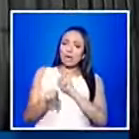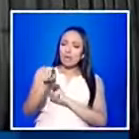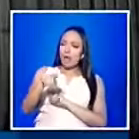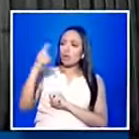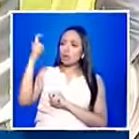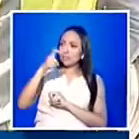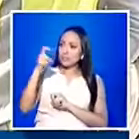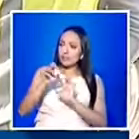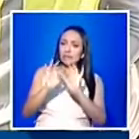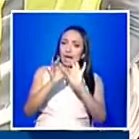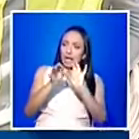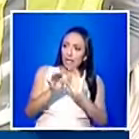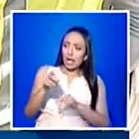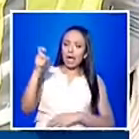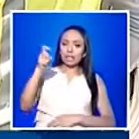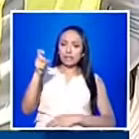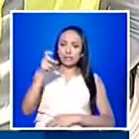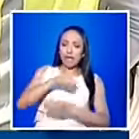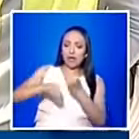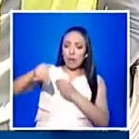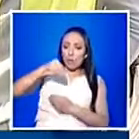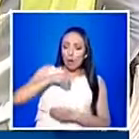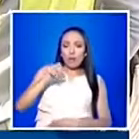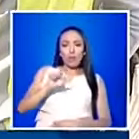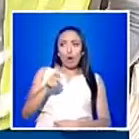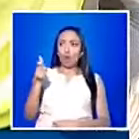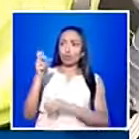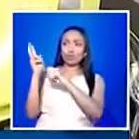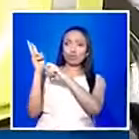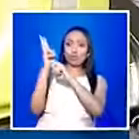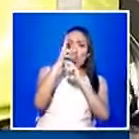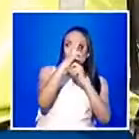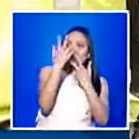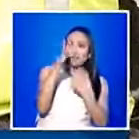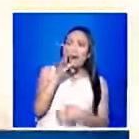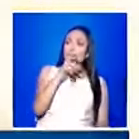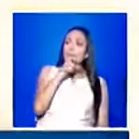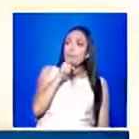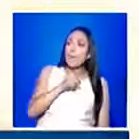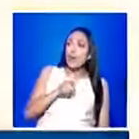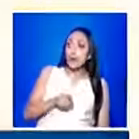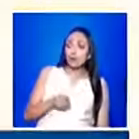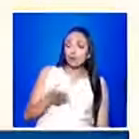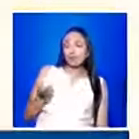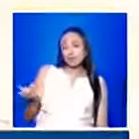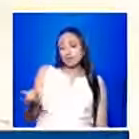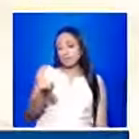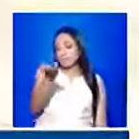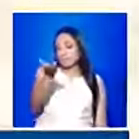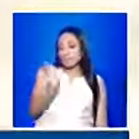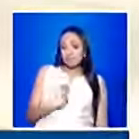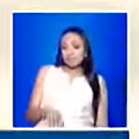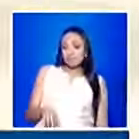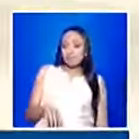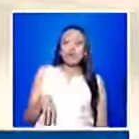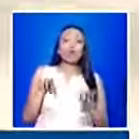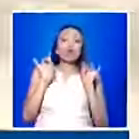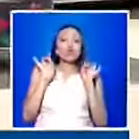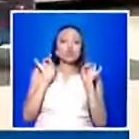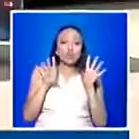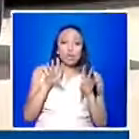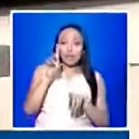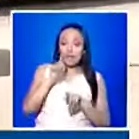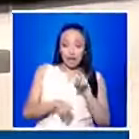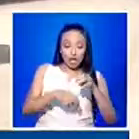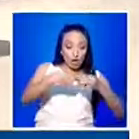mantenimiento y la reposición de varias unidades de trolebús que ya cumplieron su vida útil, y ahí tenemos las consecuencias. El incidente no dejó daños materiales